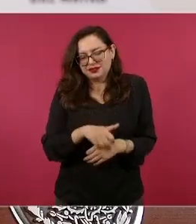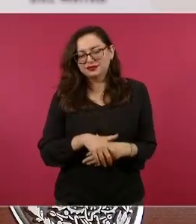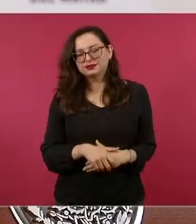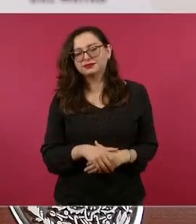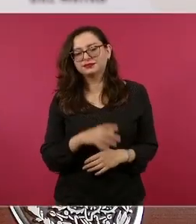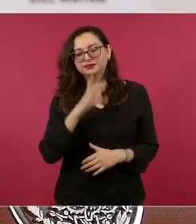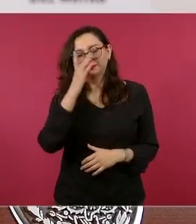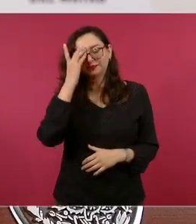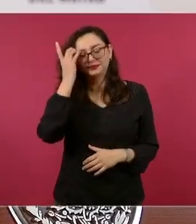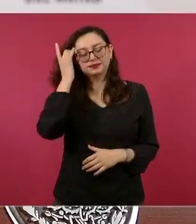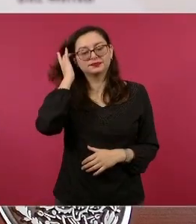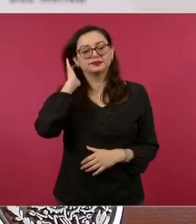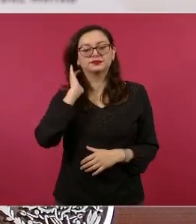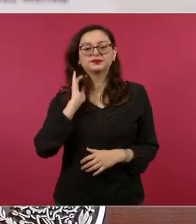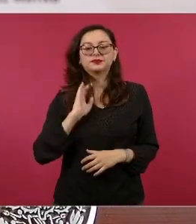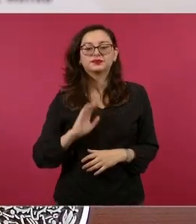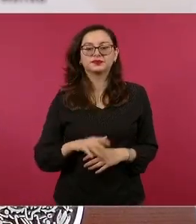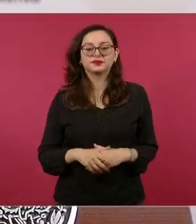pero no se atrevía a decir,